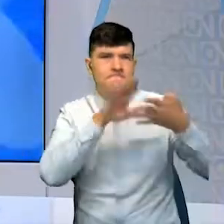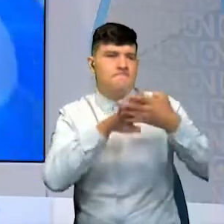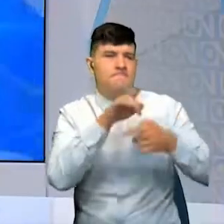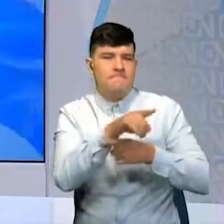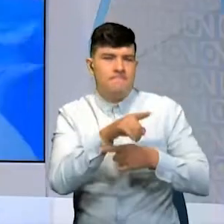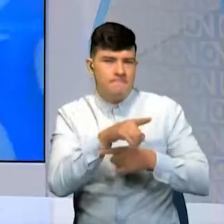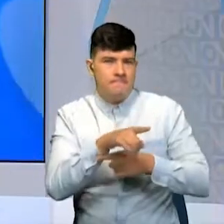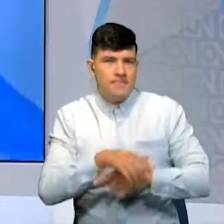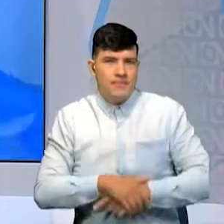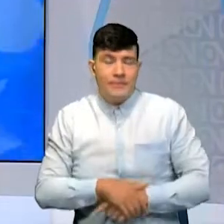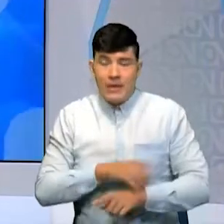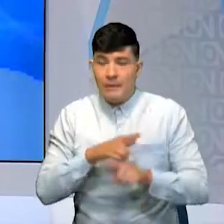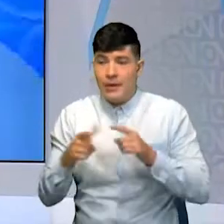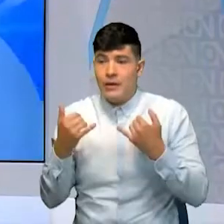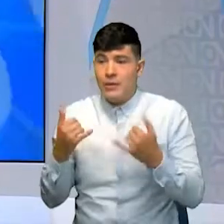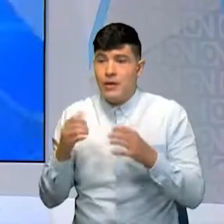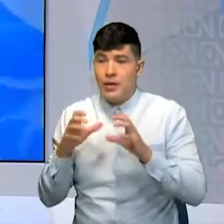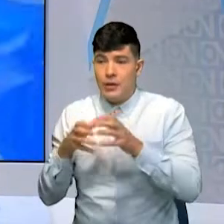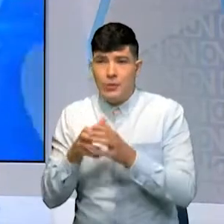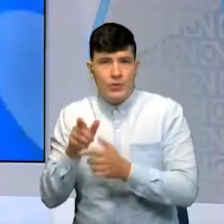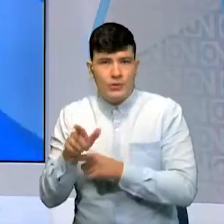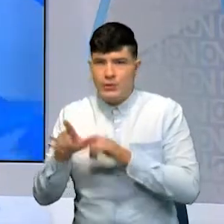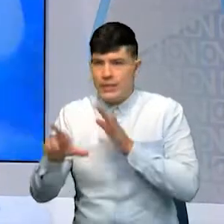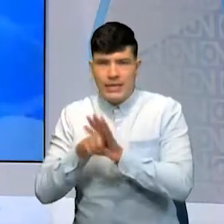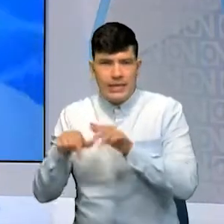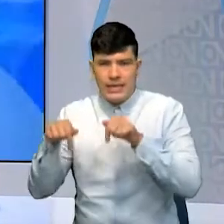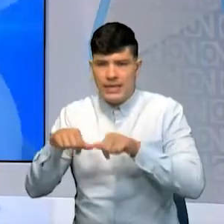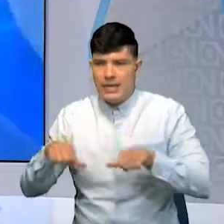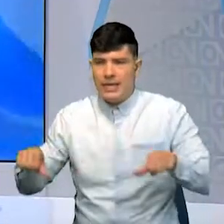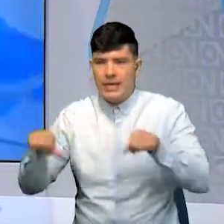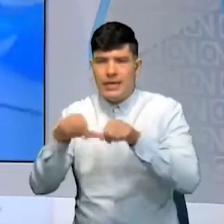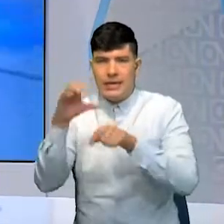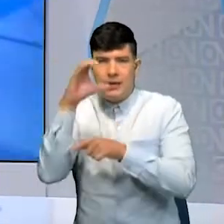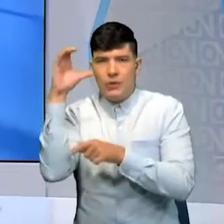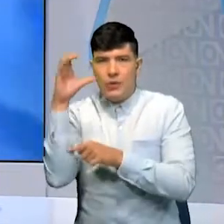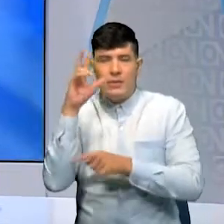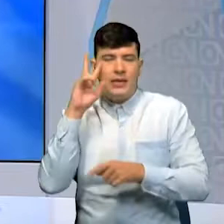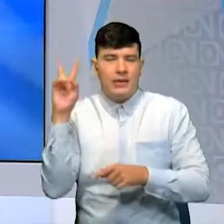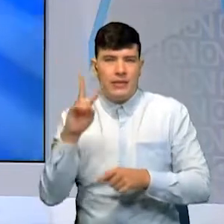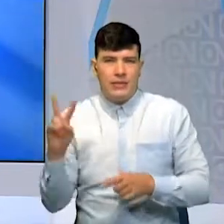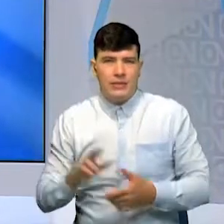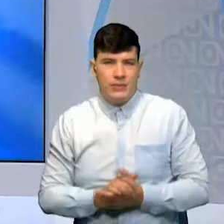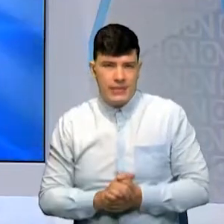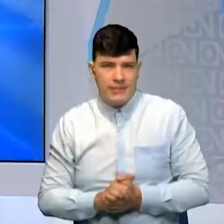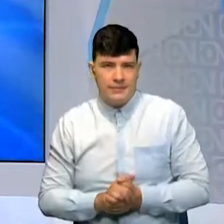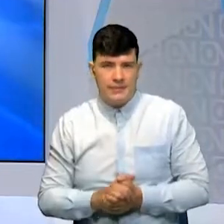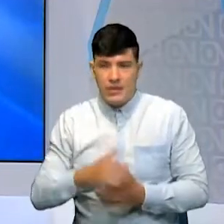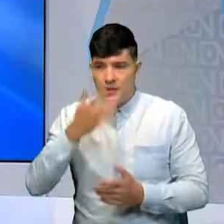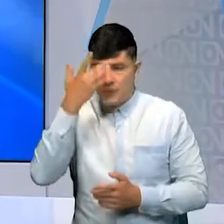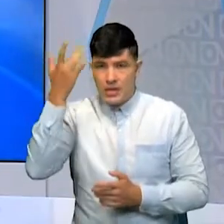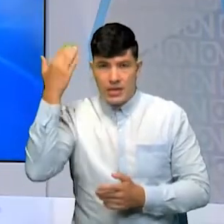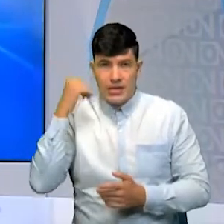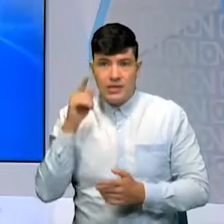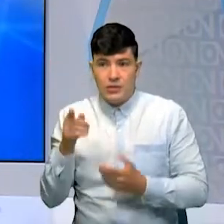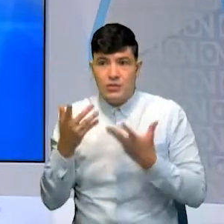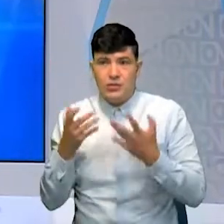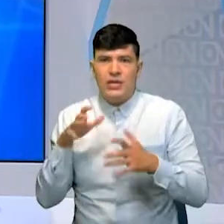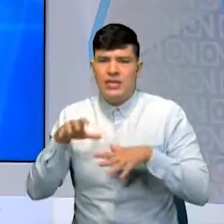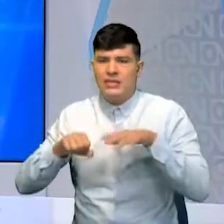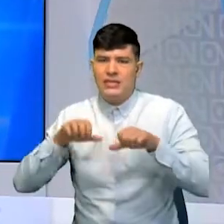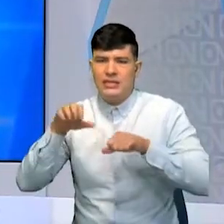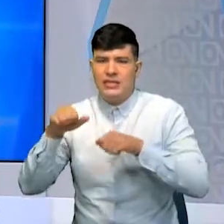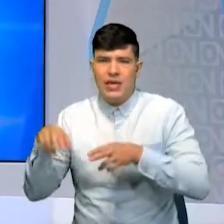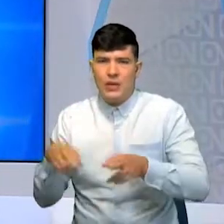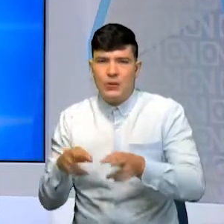le sigue la aparición de grupos delincuenciales en zona limítrofe entre colombia y venezuela esto tras la disputa de las rutas del narcotráfico el